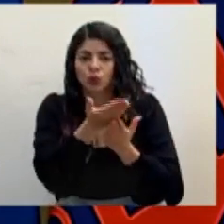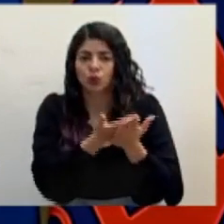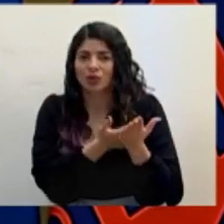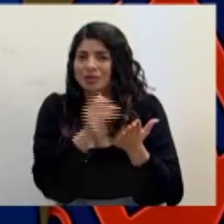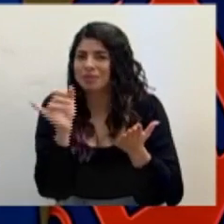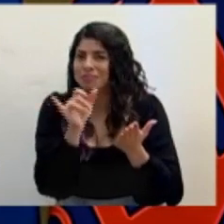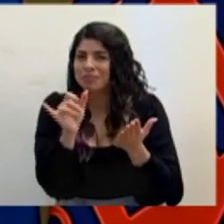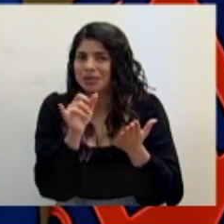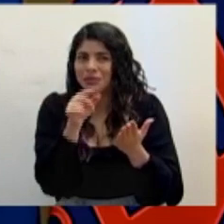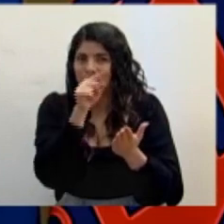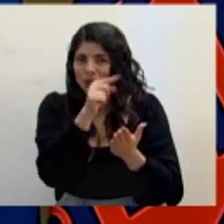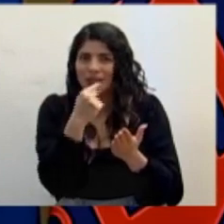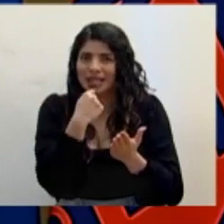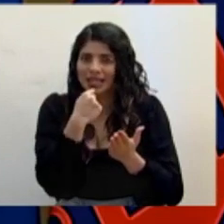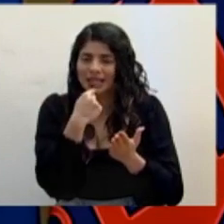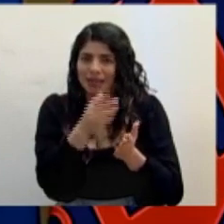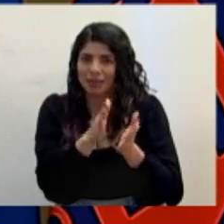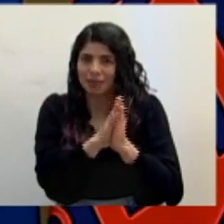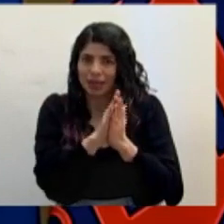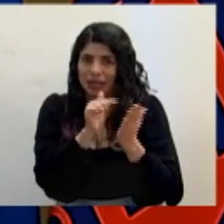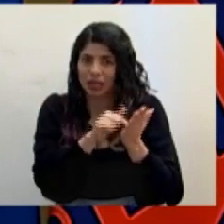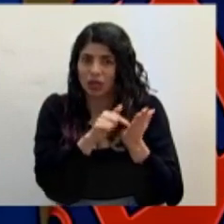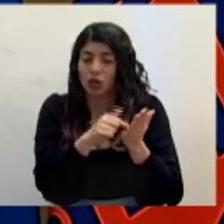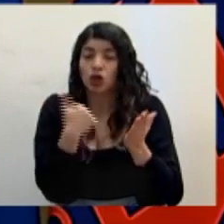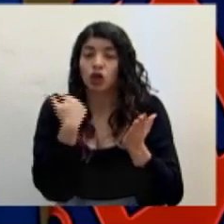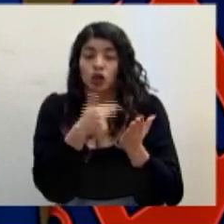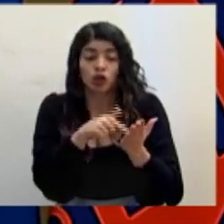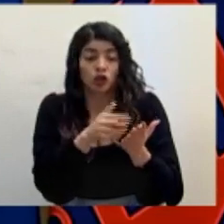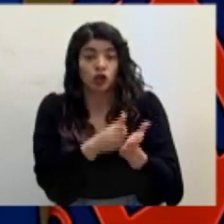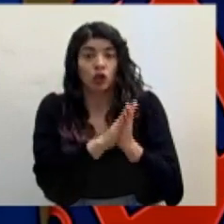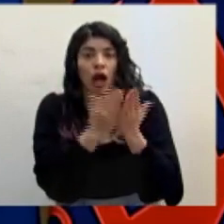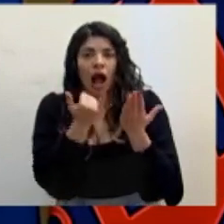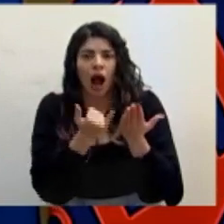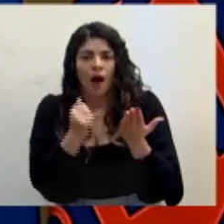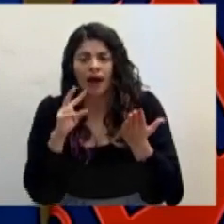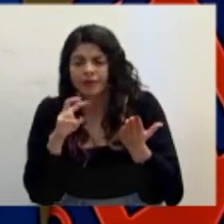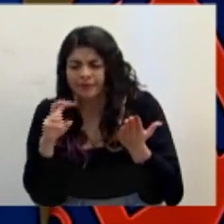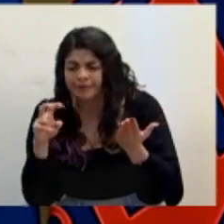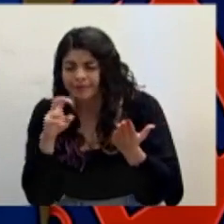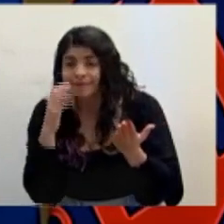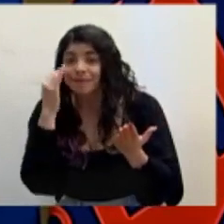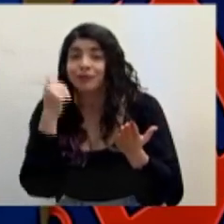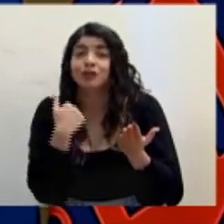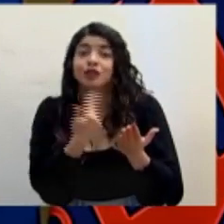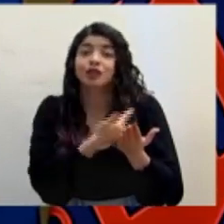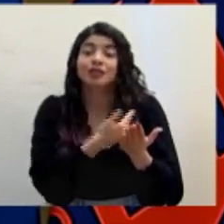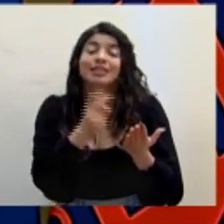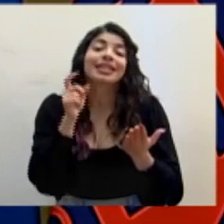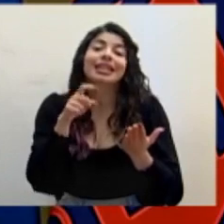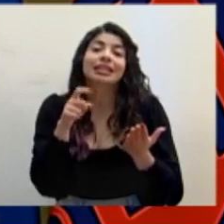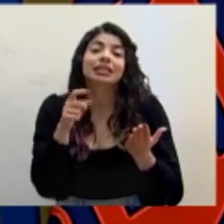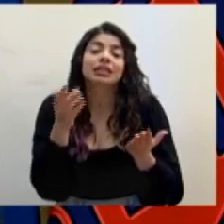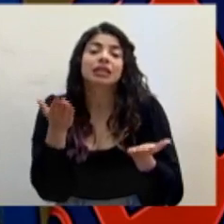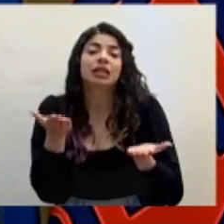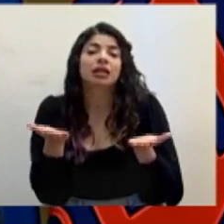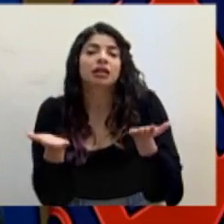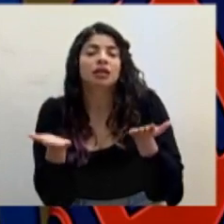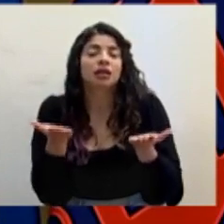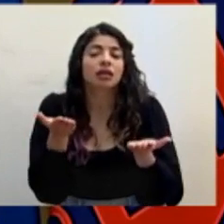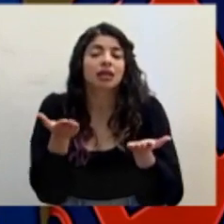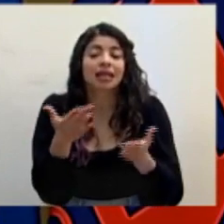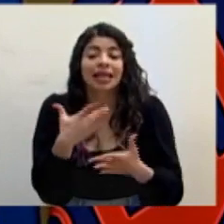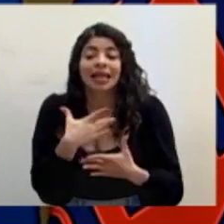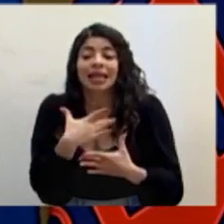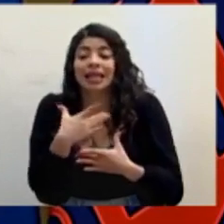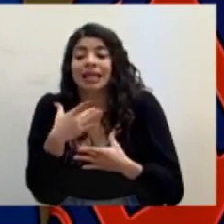exactamente en las mismas condiciones que usted está indicando, y las estamos valorando porque tenemos que poner en la balanza el interés,